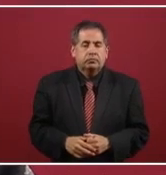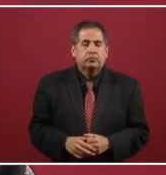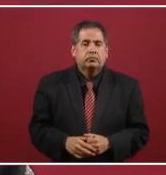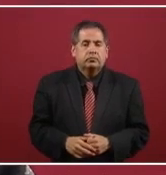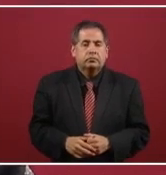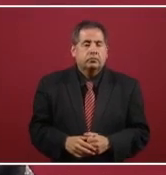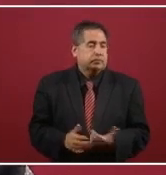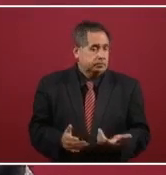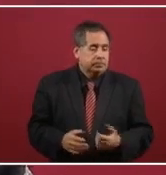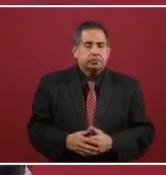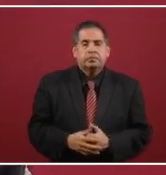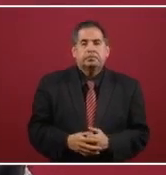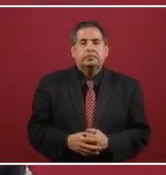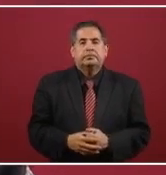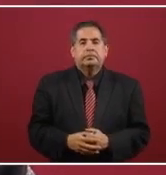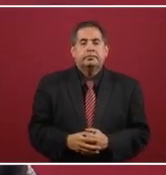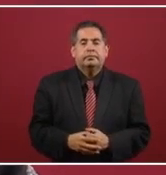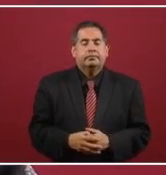Entonces,